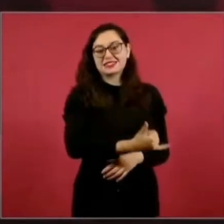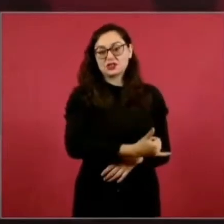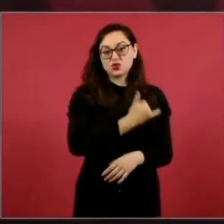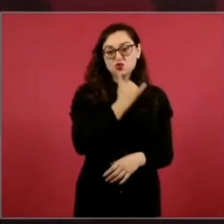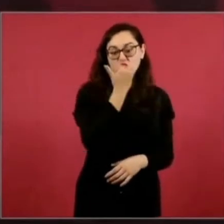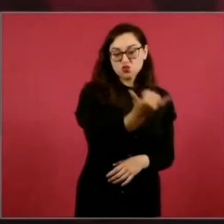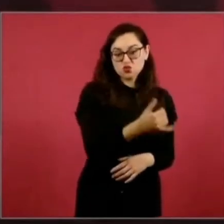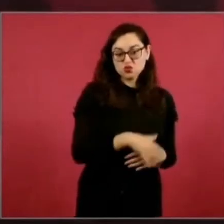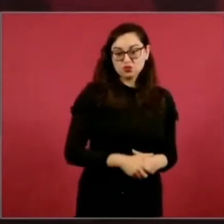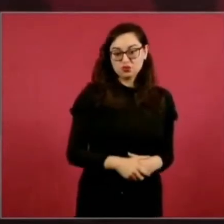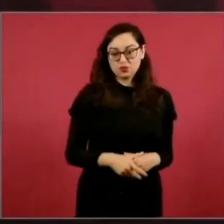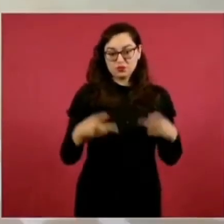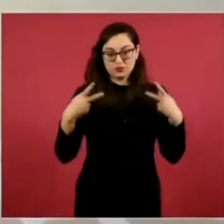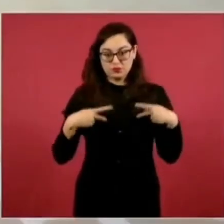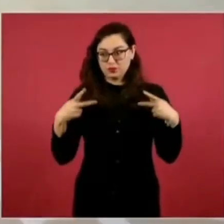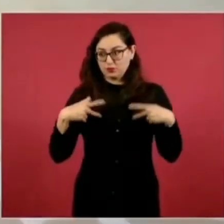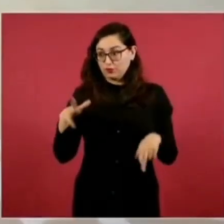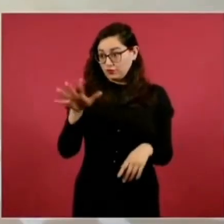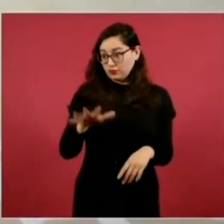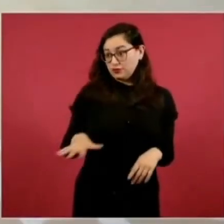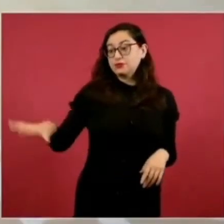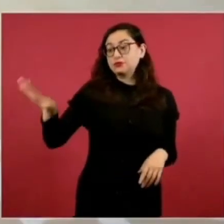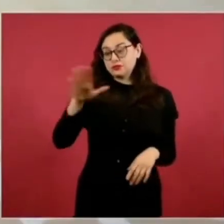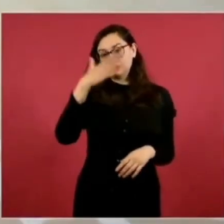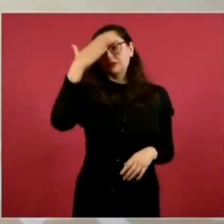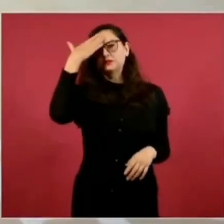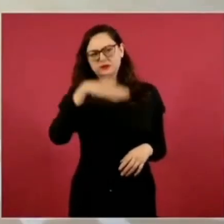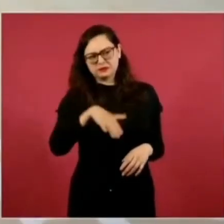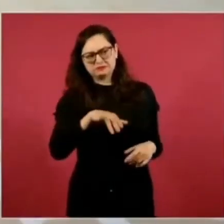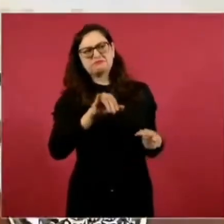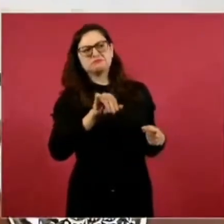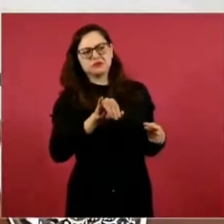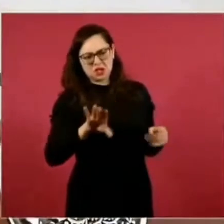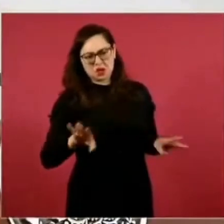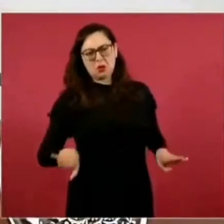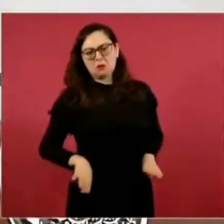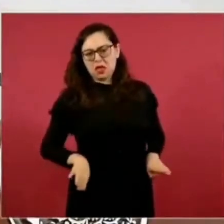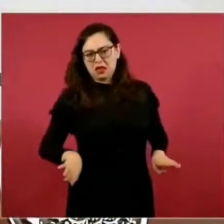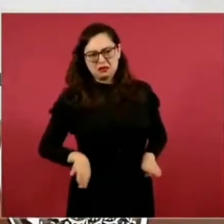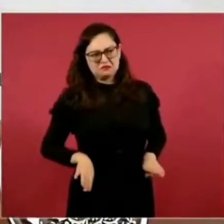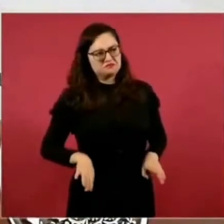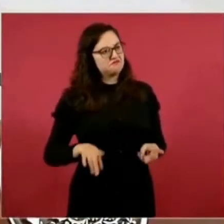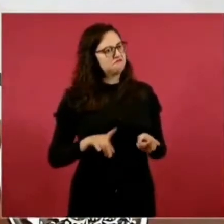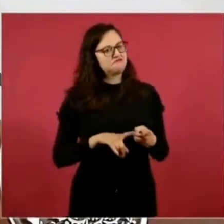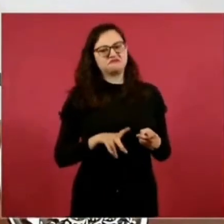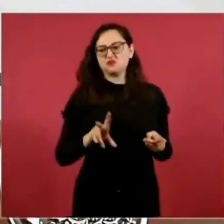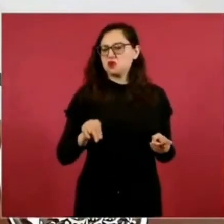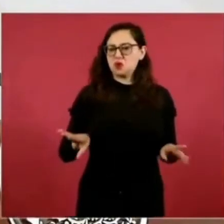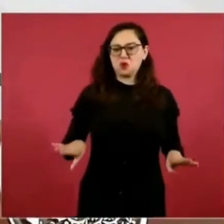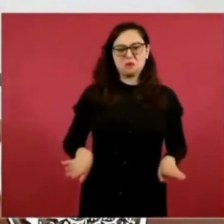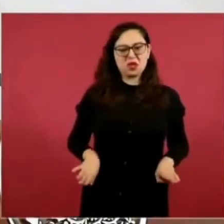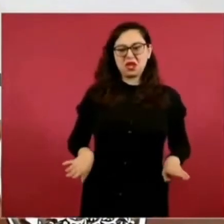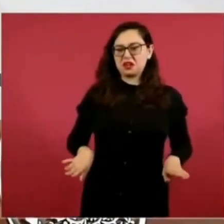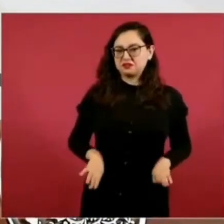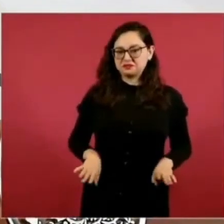qu conviene qué no conviene el pueblo de México es un pueblo muy inteligente